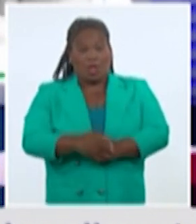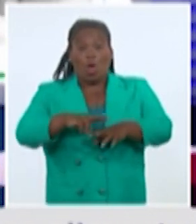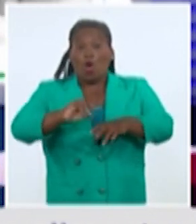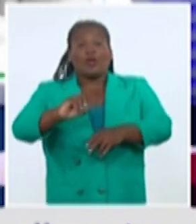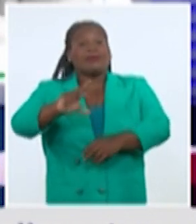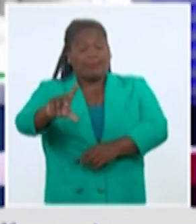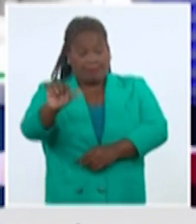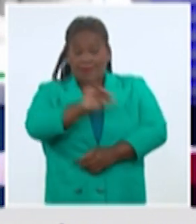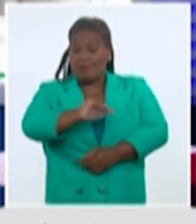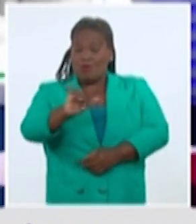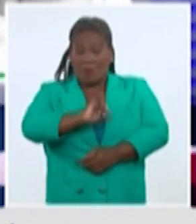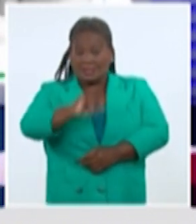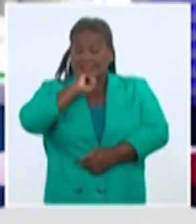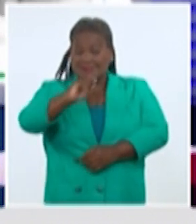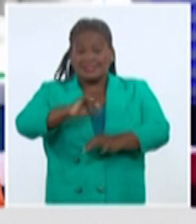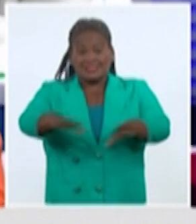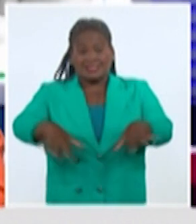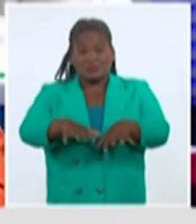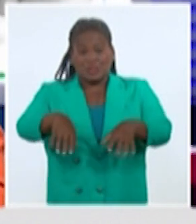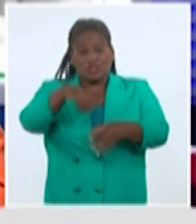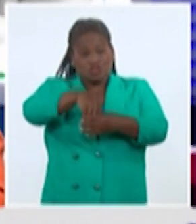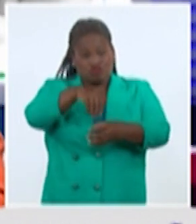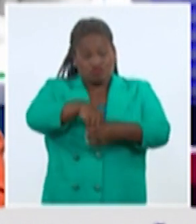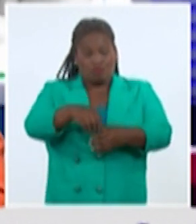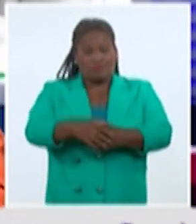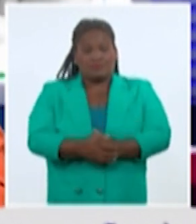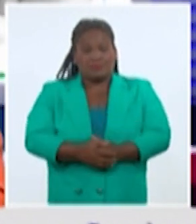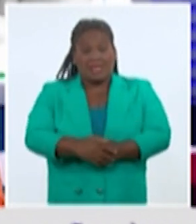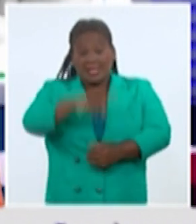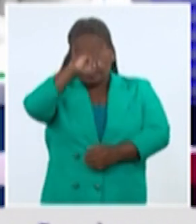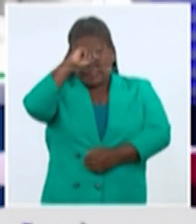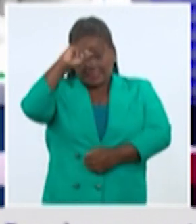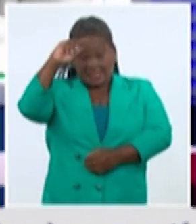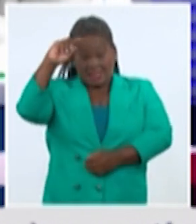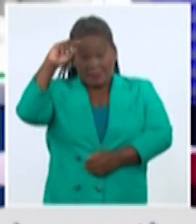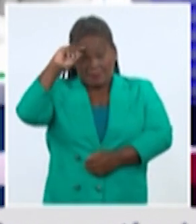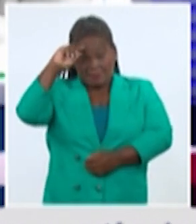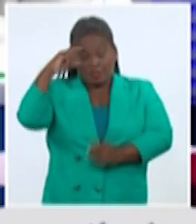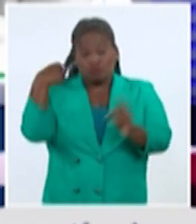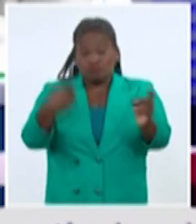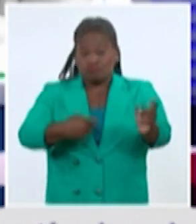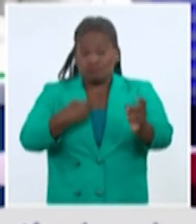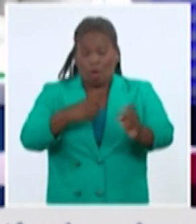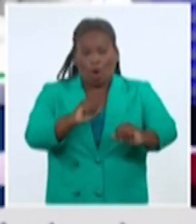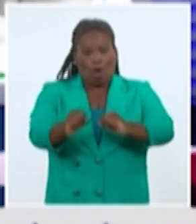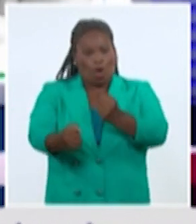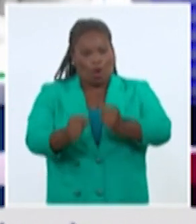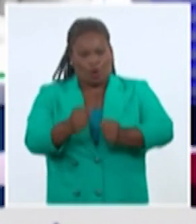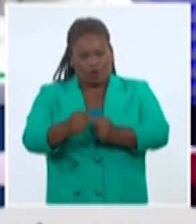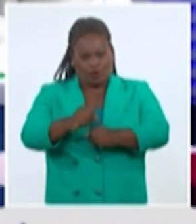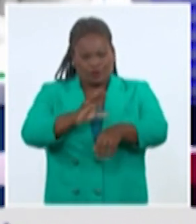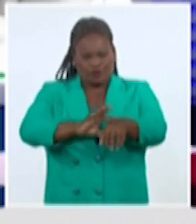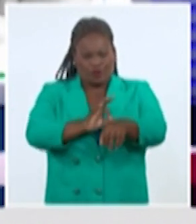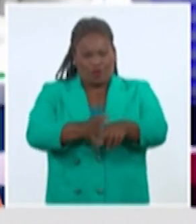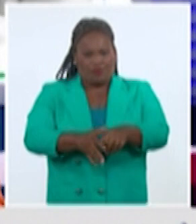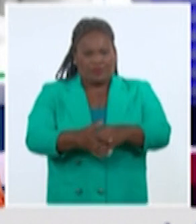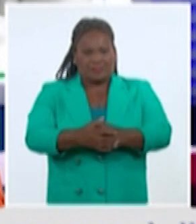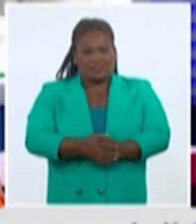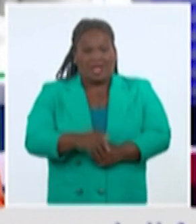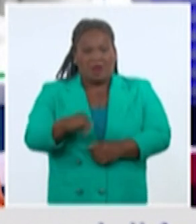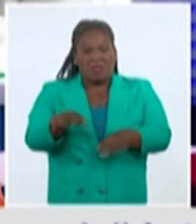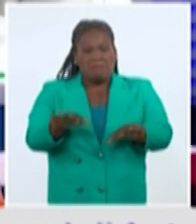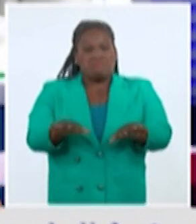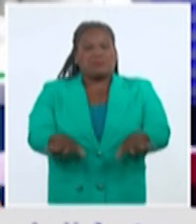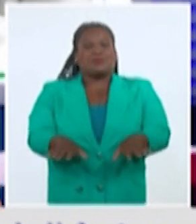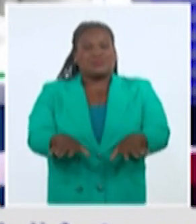vive una tensa situación epidemiológica y Santi Espíritus batalla por el control de la pandemia. Nosotros nos vamos a una pausa